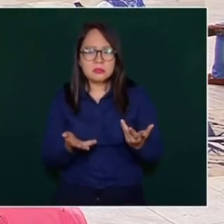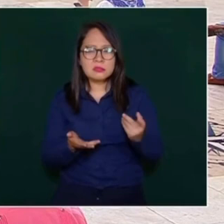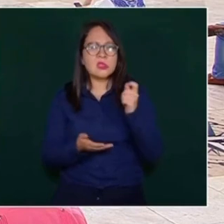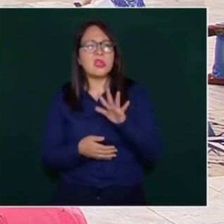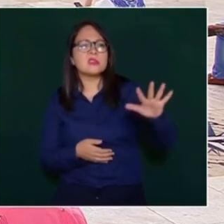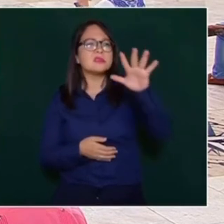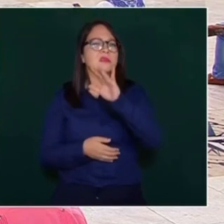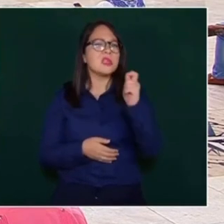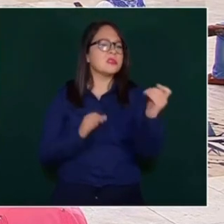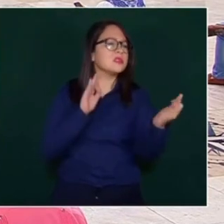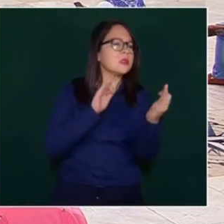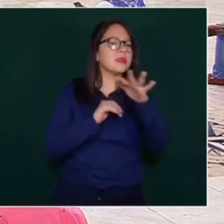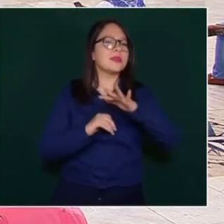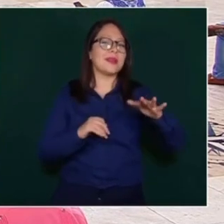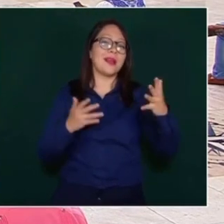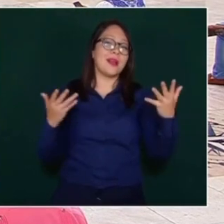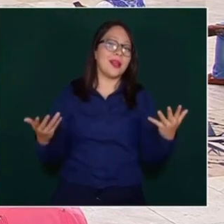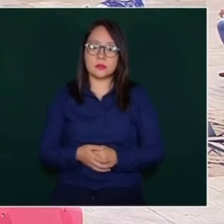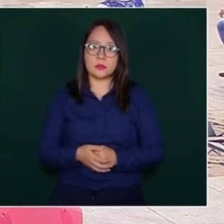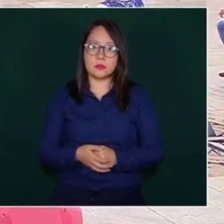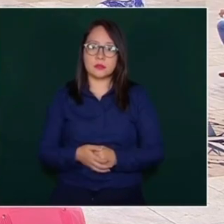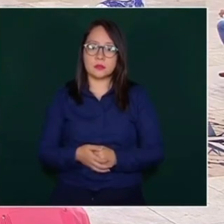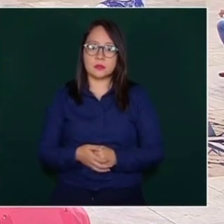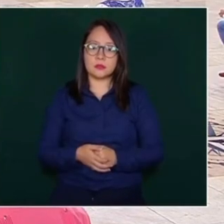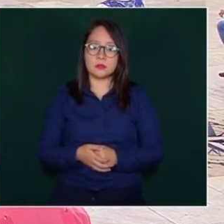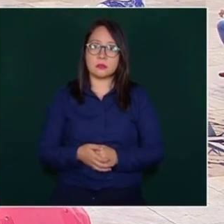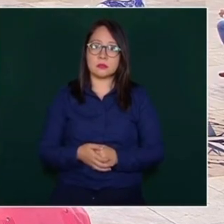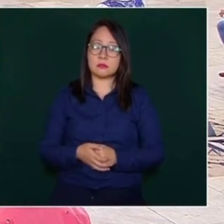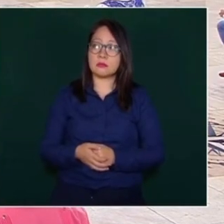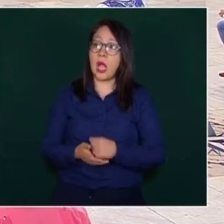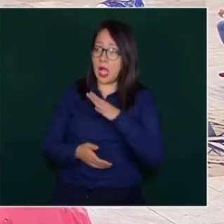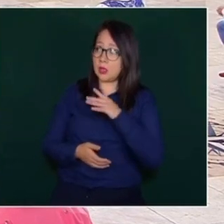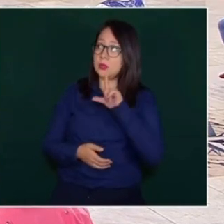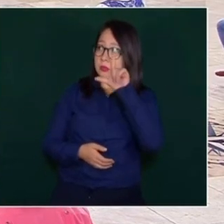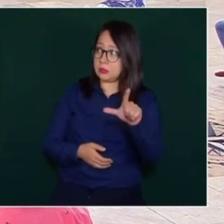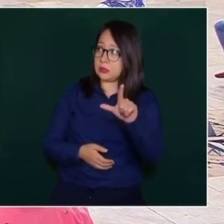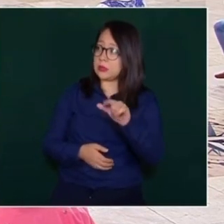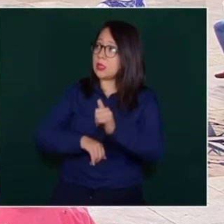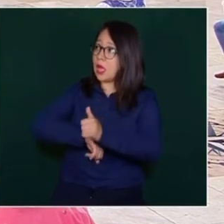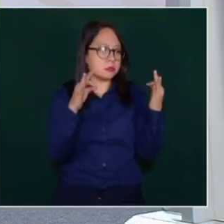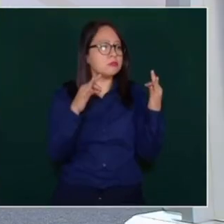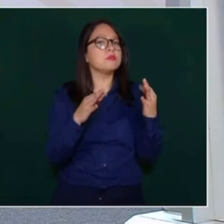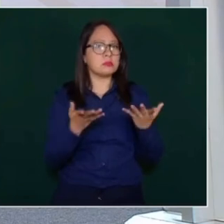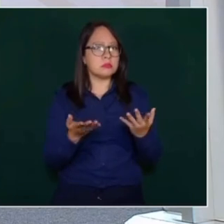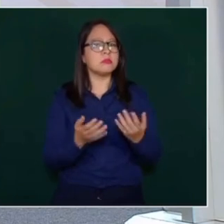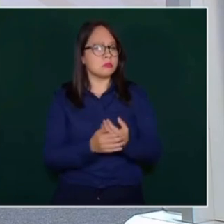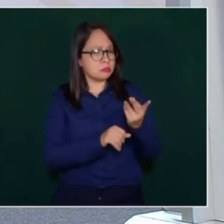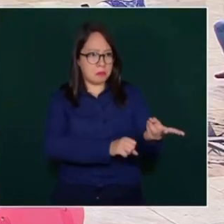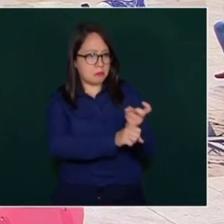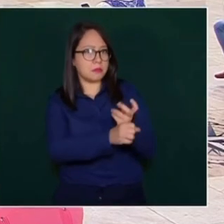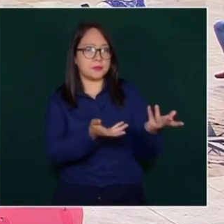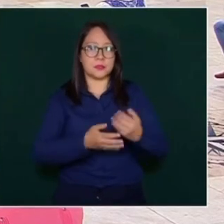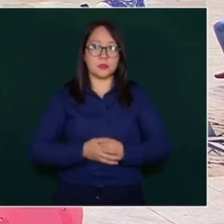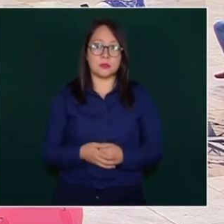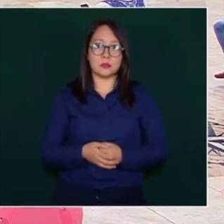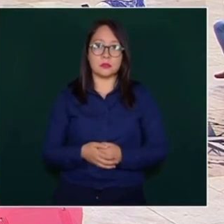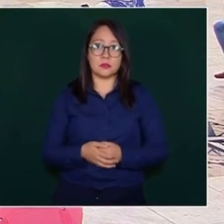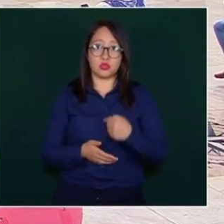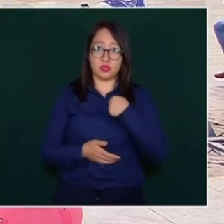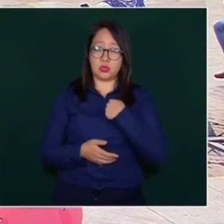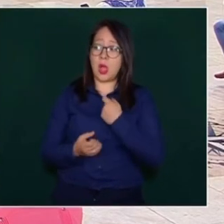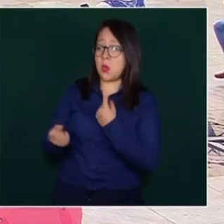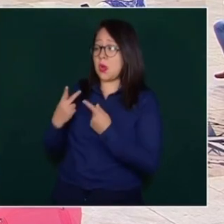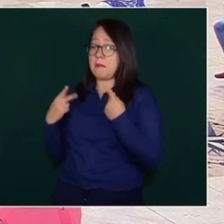aquí? Pues son los intereses muy fuertes. ¿Los artistas están dispuestos a ir el lunes, presidente? Sí, los recibo el lunes. Los invito a ellos. Yo no voy a tener asesor.